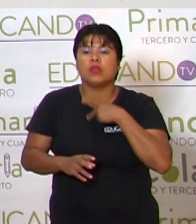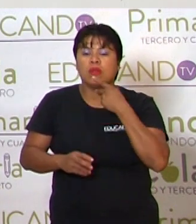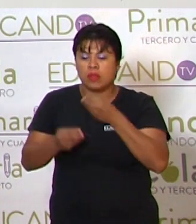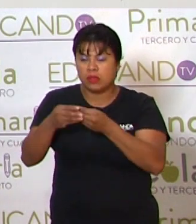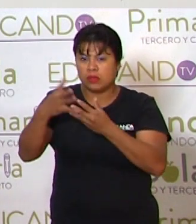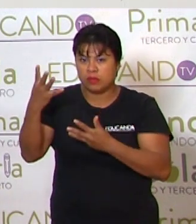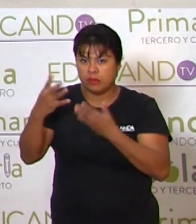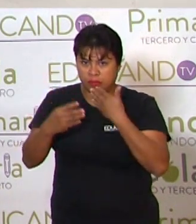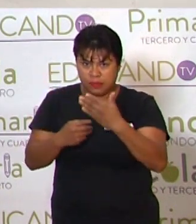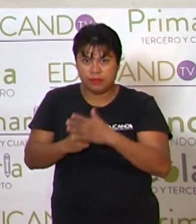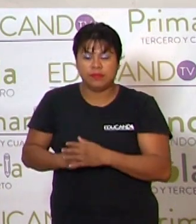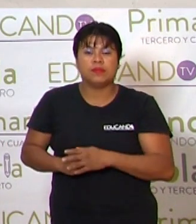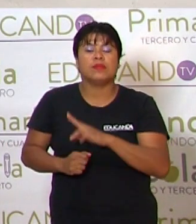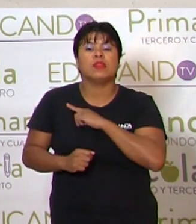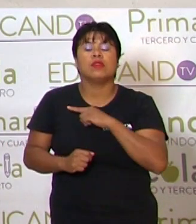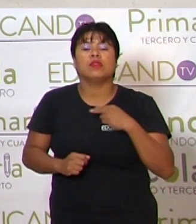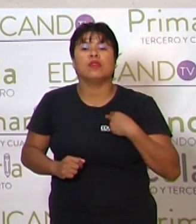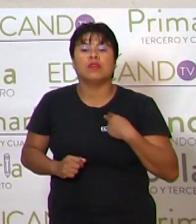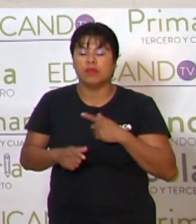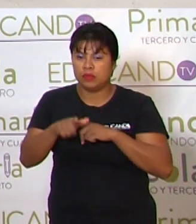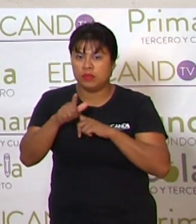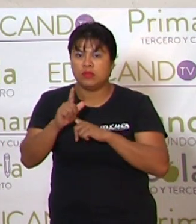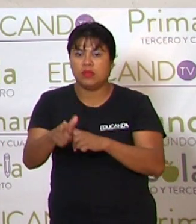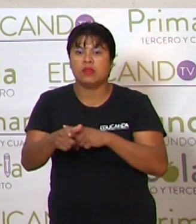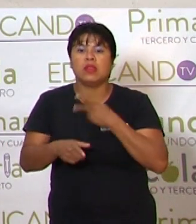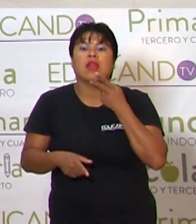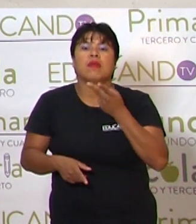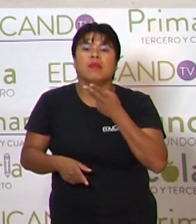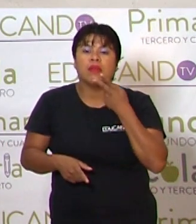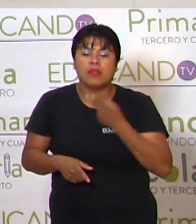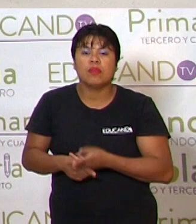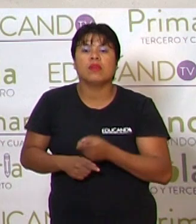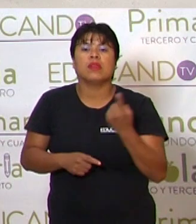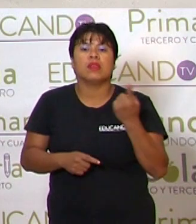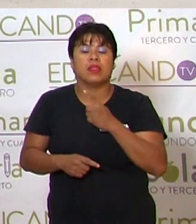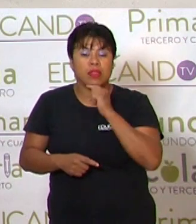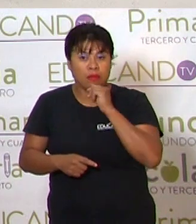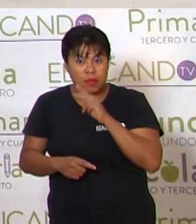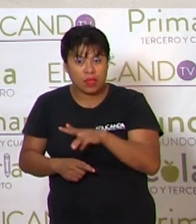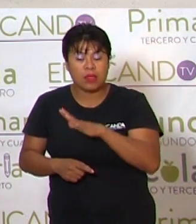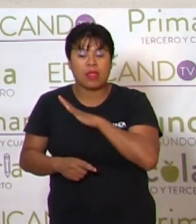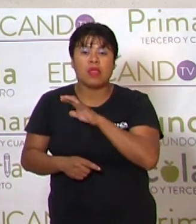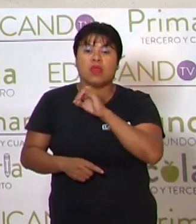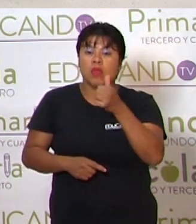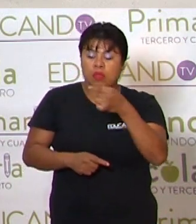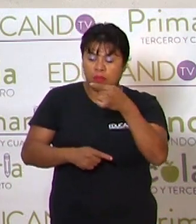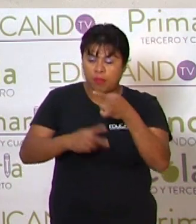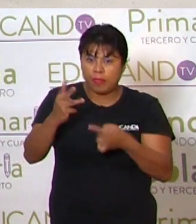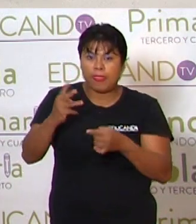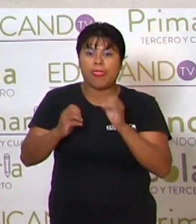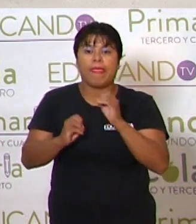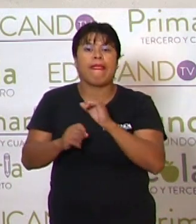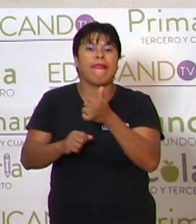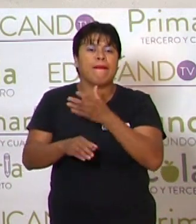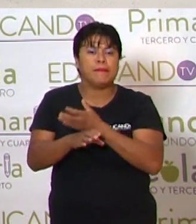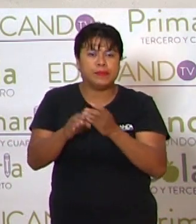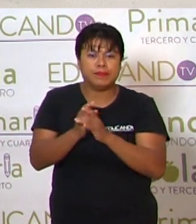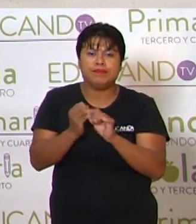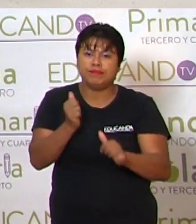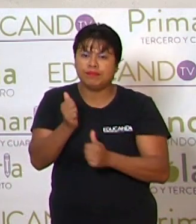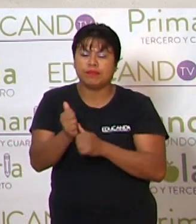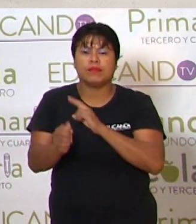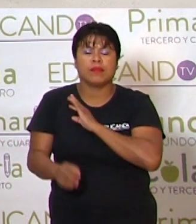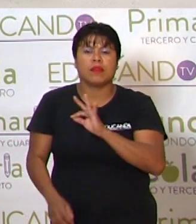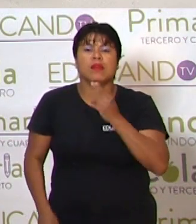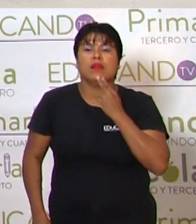descripción, ¿bien? Vamos a continuar hablando de que también otras partes o otras herramientas que